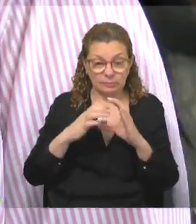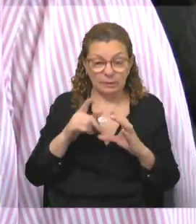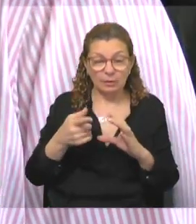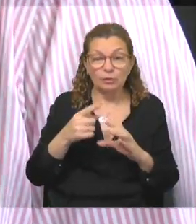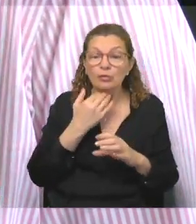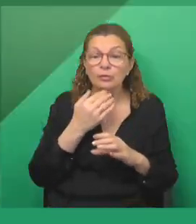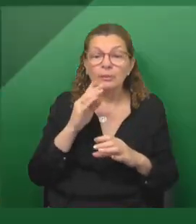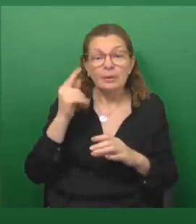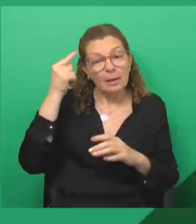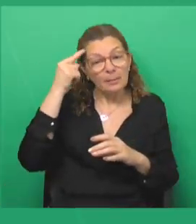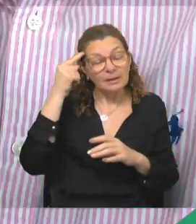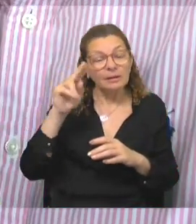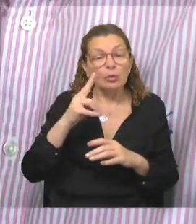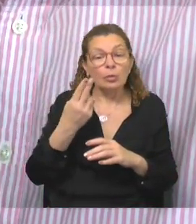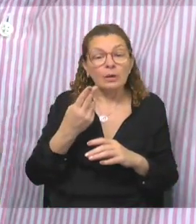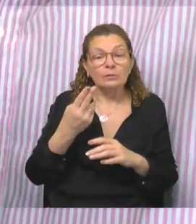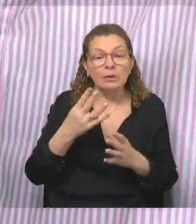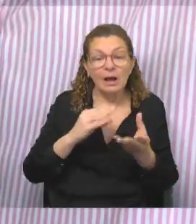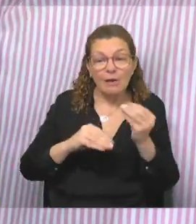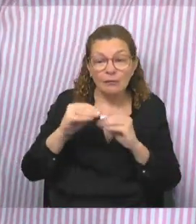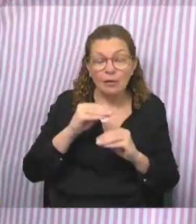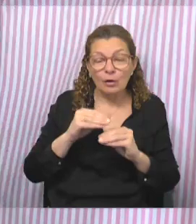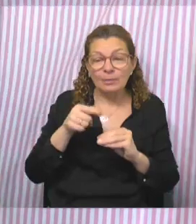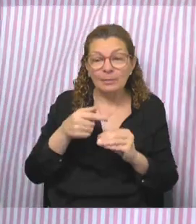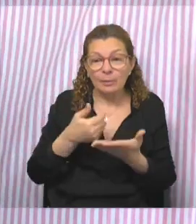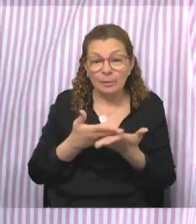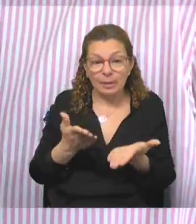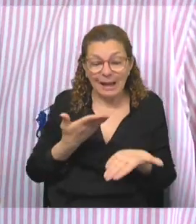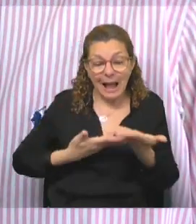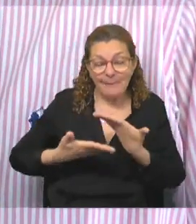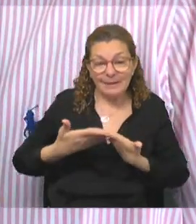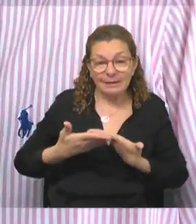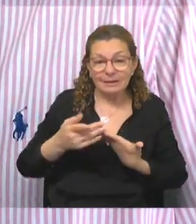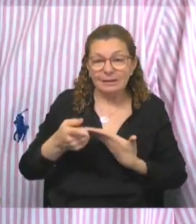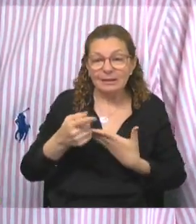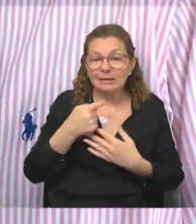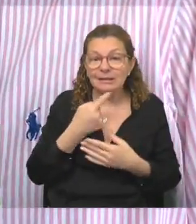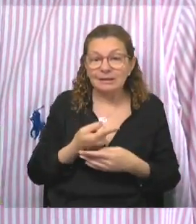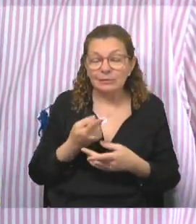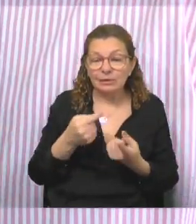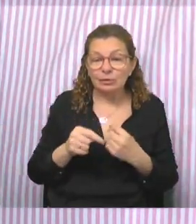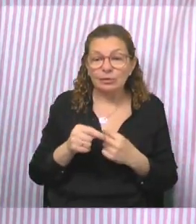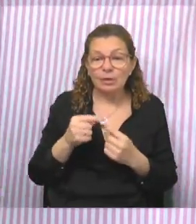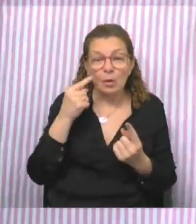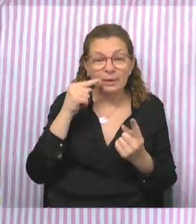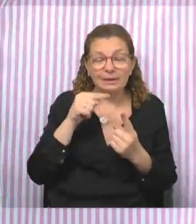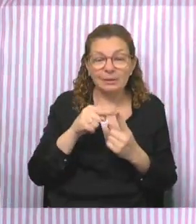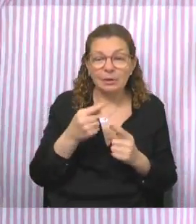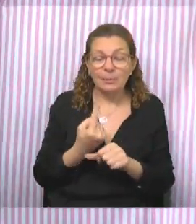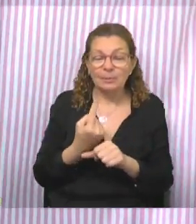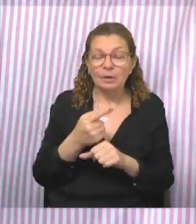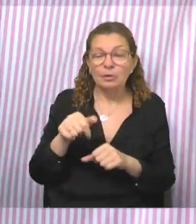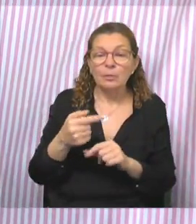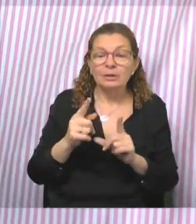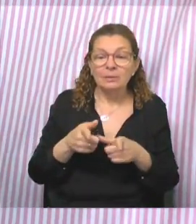sabemos Qué piensan los uruguayos es muy difícil que las estrategias de comunicación que vamos adaptando sirvan o sean efectivas eso es lo primero luego